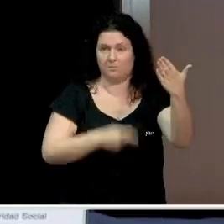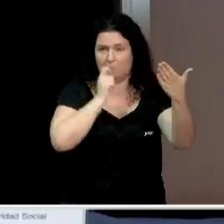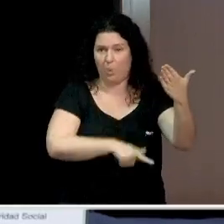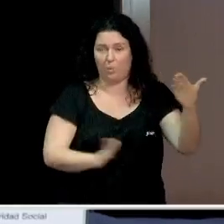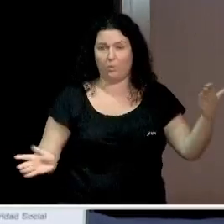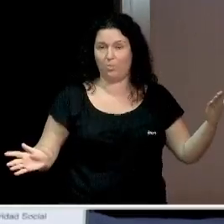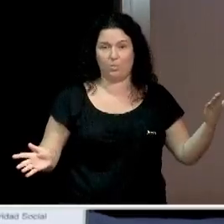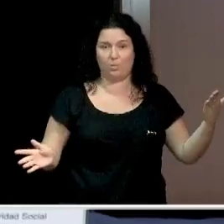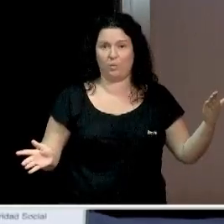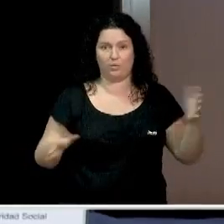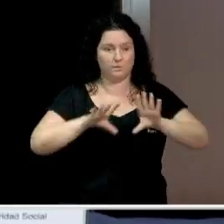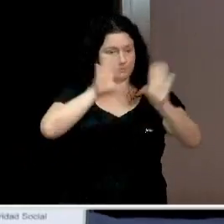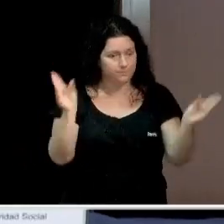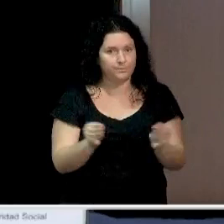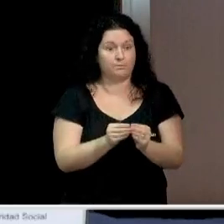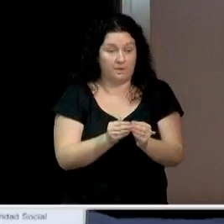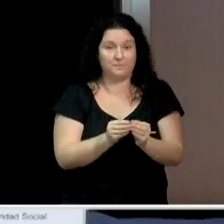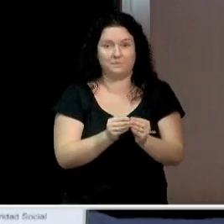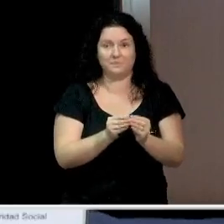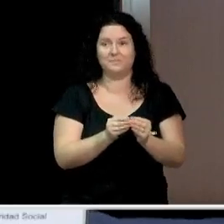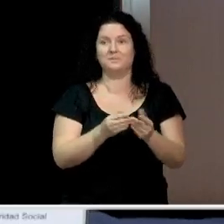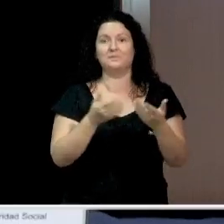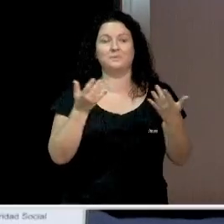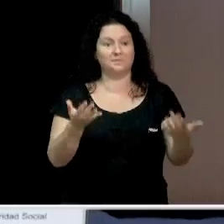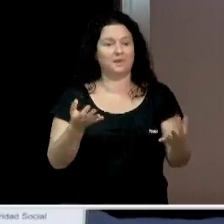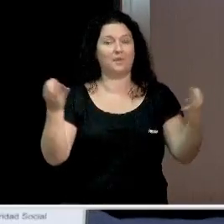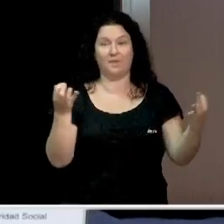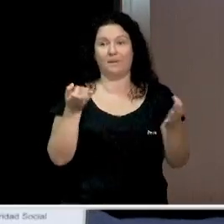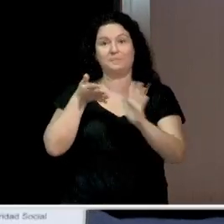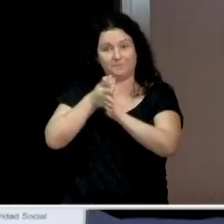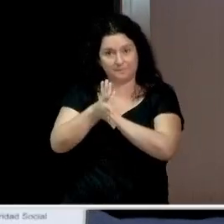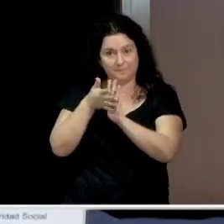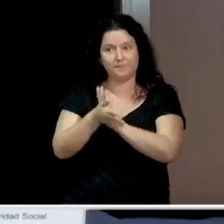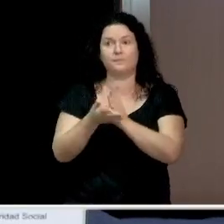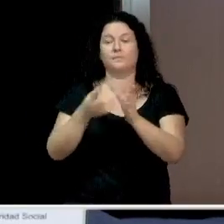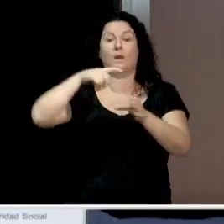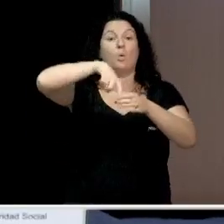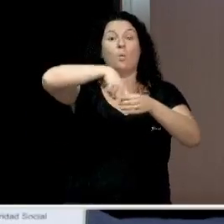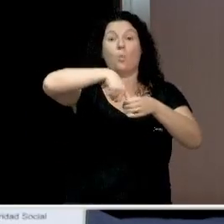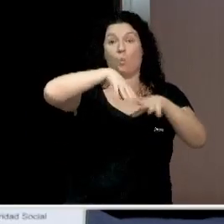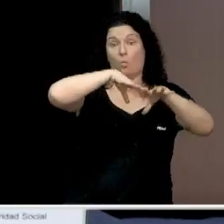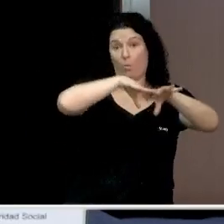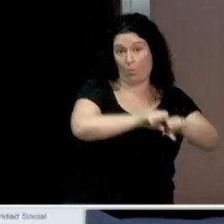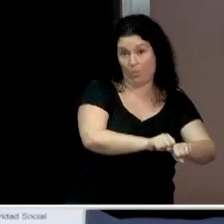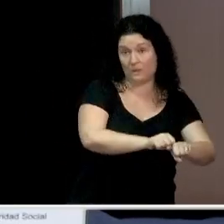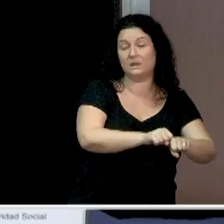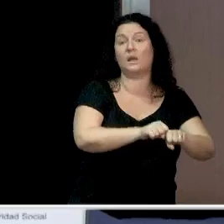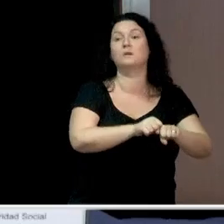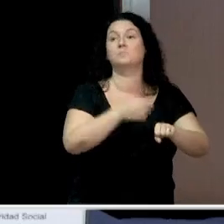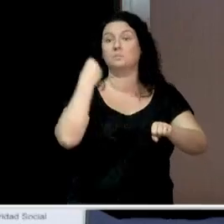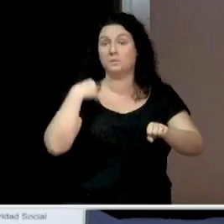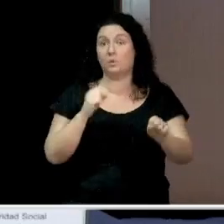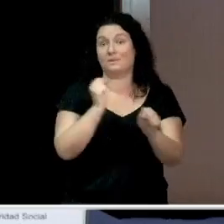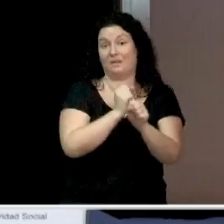Bien, concluyendo. Debe insistirse en que tanto la cuota o cupo, en su caso, de reserva para